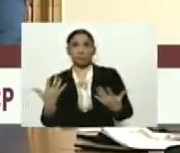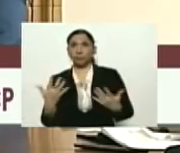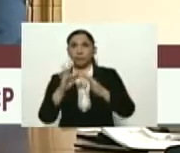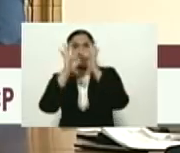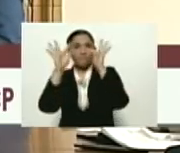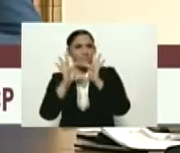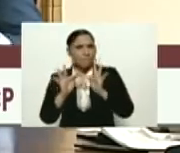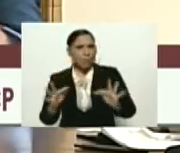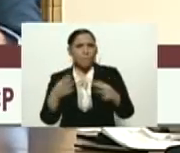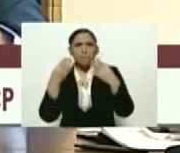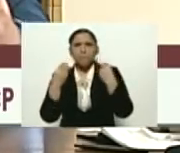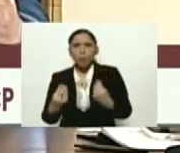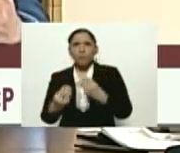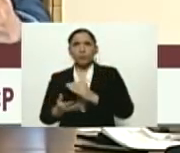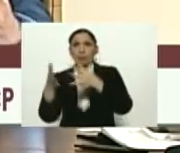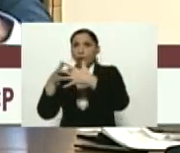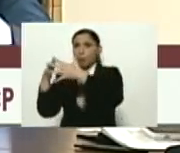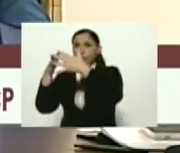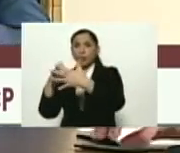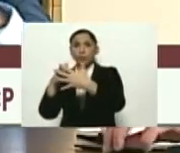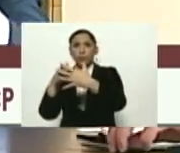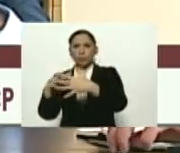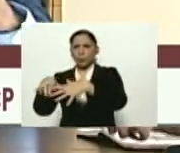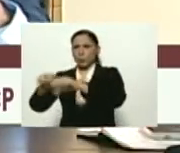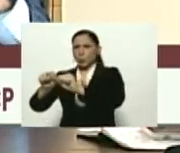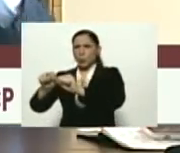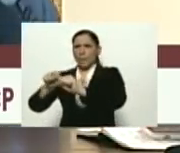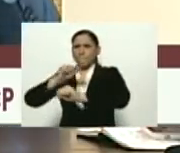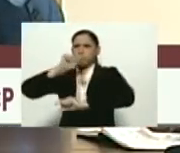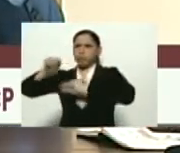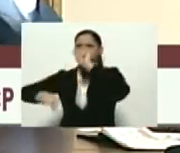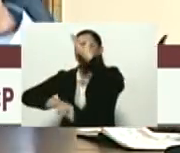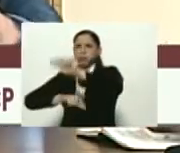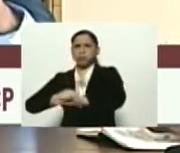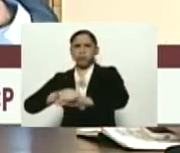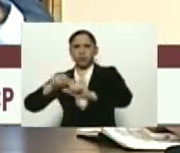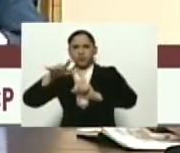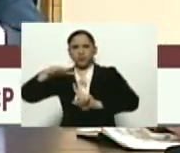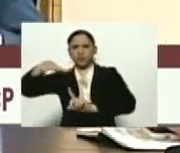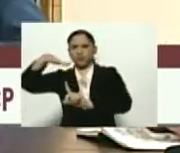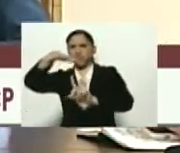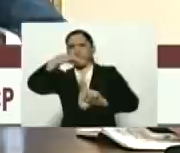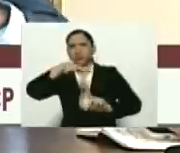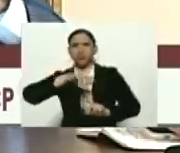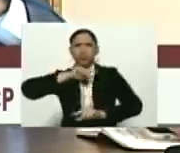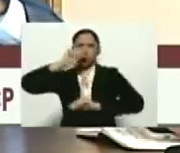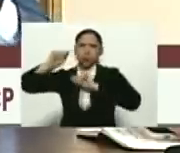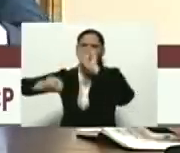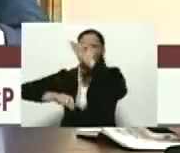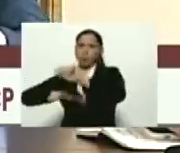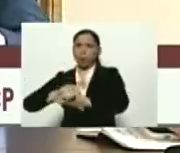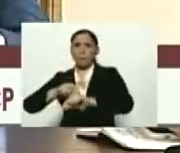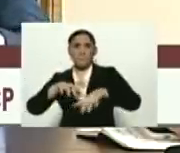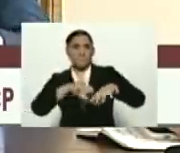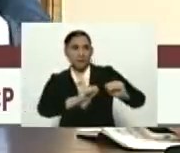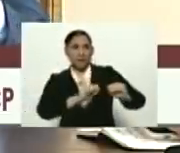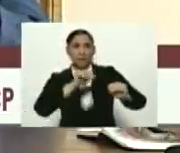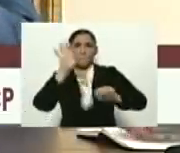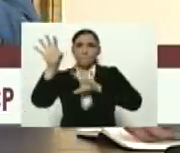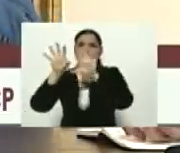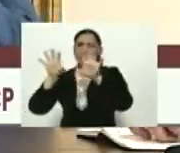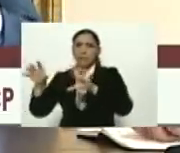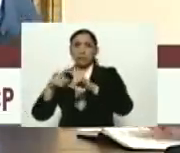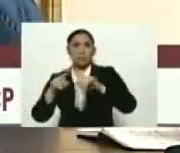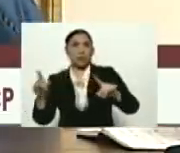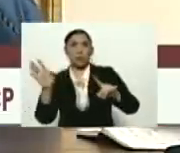formas. Estados Unidos es dueño de armas nucleares, satélites, misiles, invade países, pero